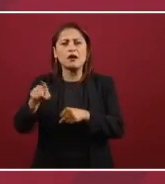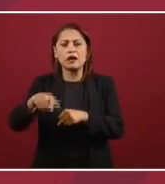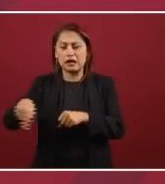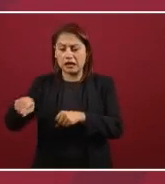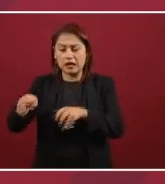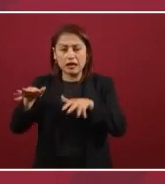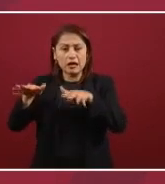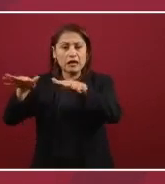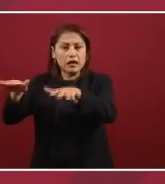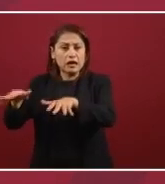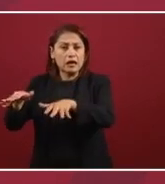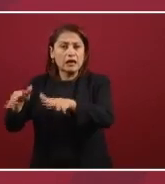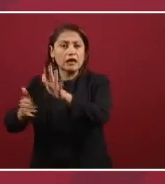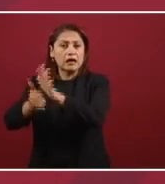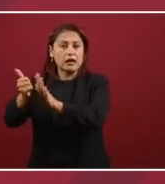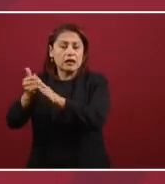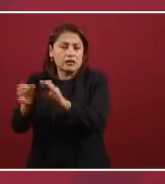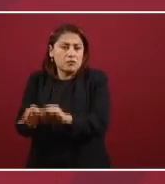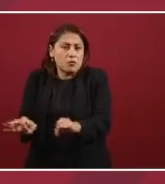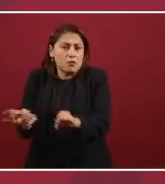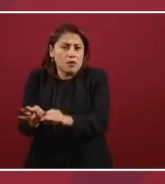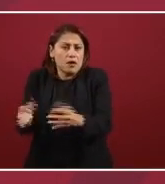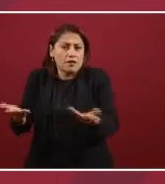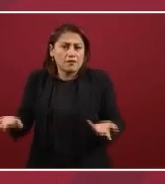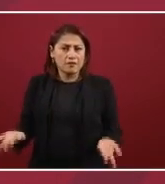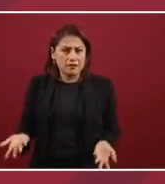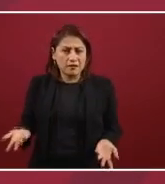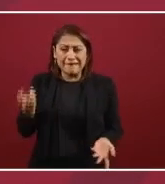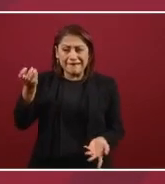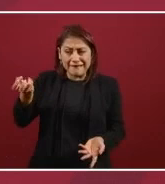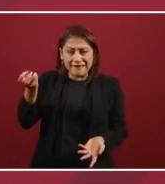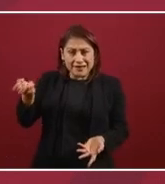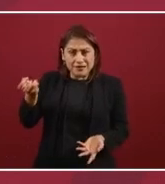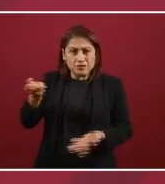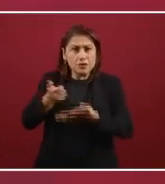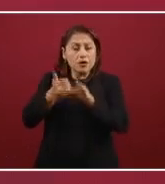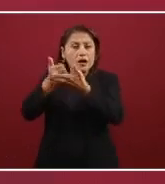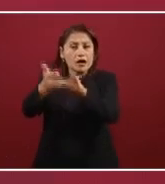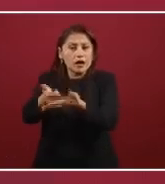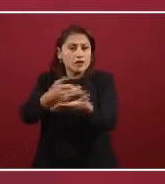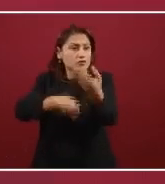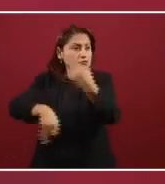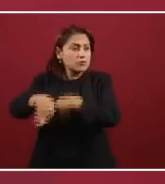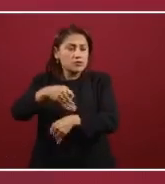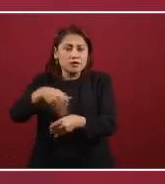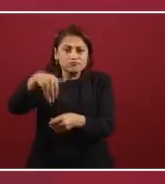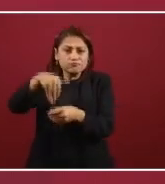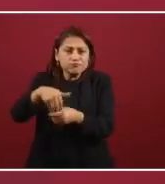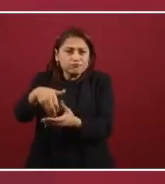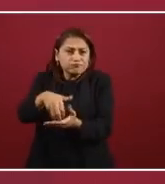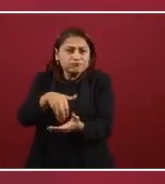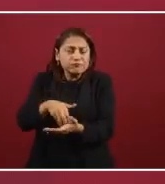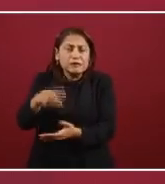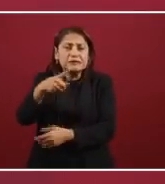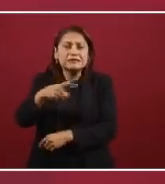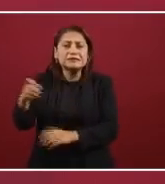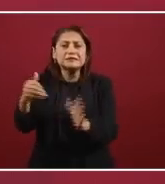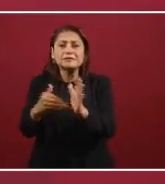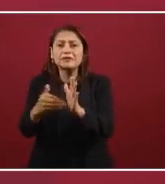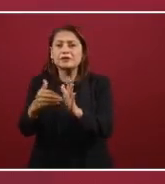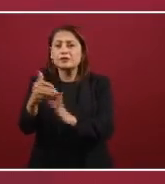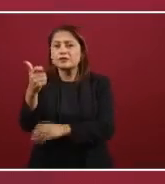importante que nos va a significar un ahorro de 100,000 millones de pesos.